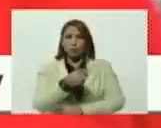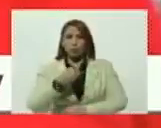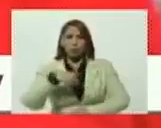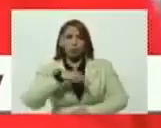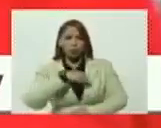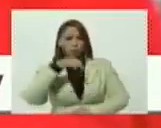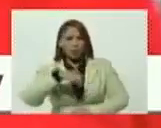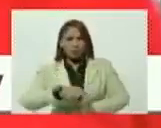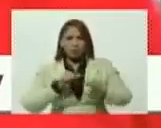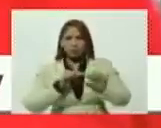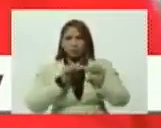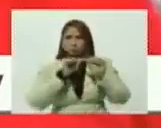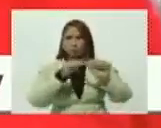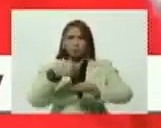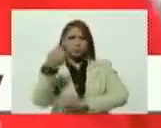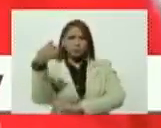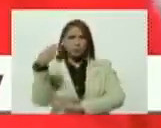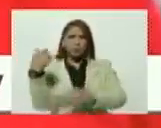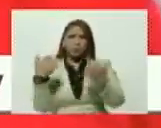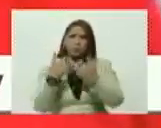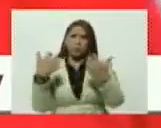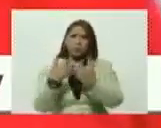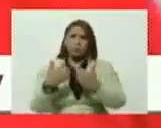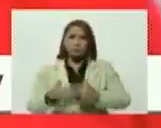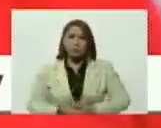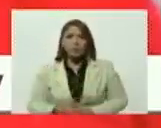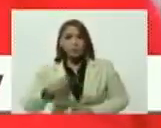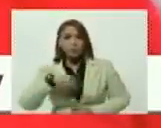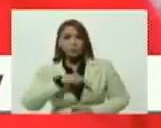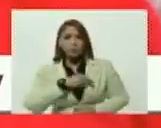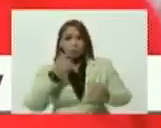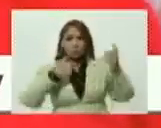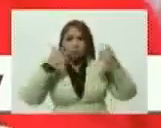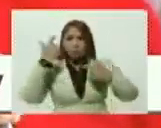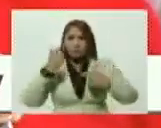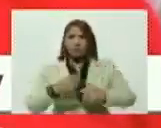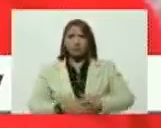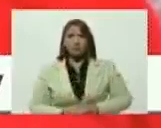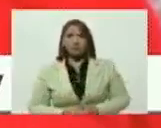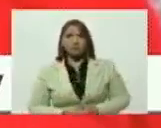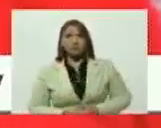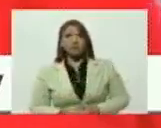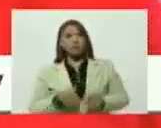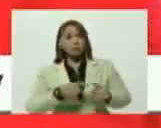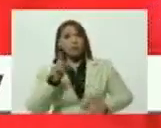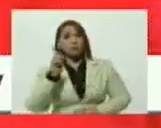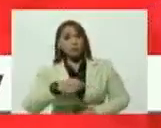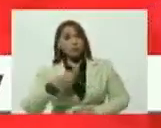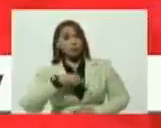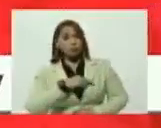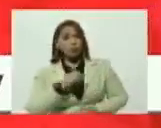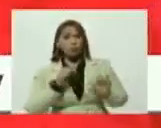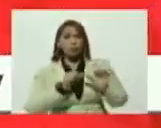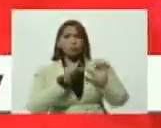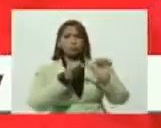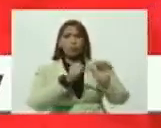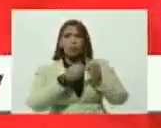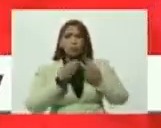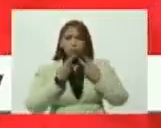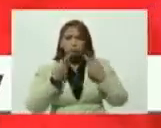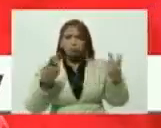nosotros seguimos levantando las banderas de lucha de nuestro comandante supremo Hugo Chávez, pero también hoy seguimos diciéndole a nuestro